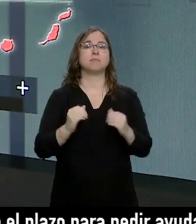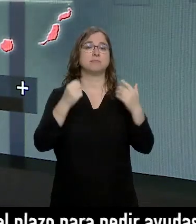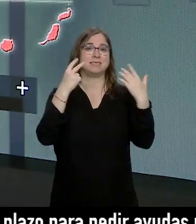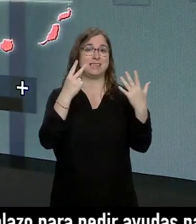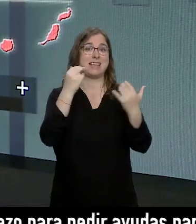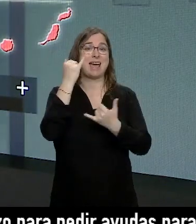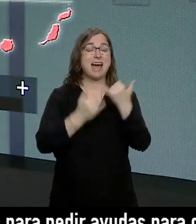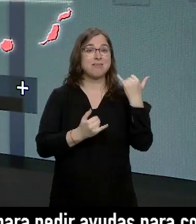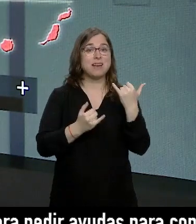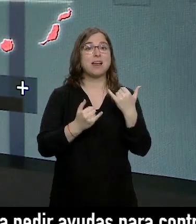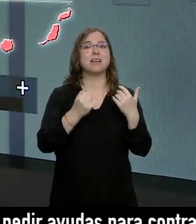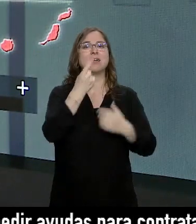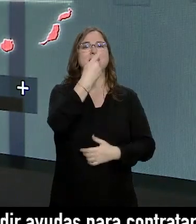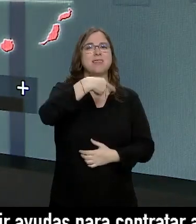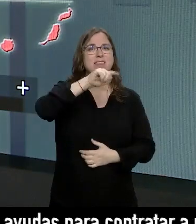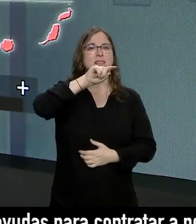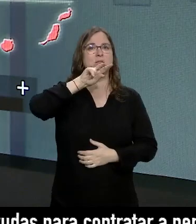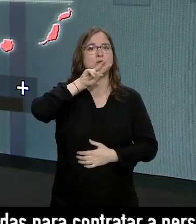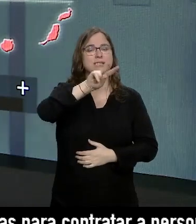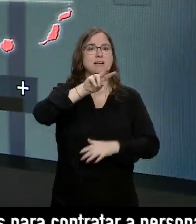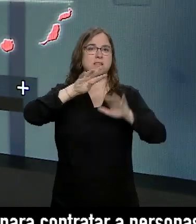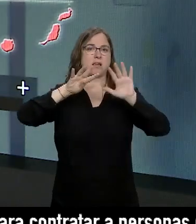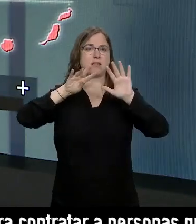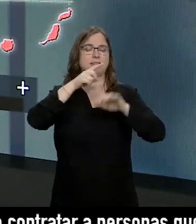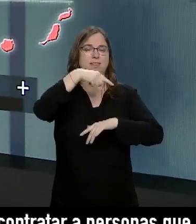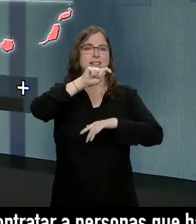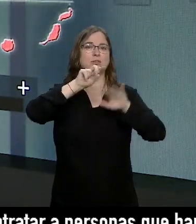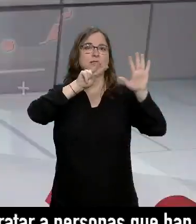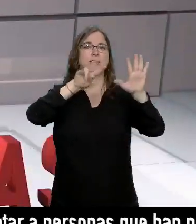los 174 casos por cada 100.000